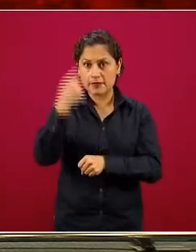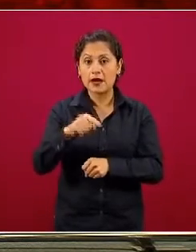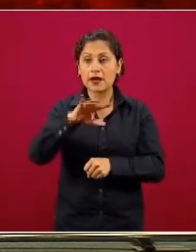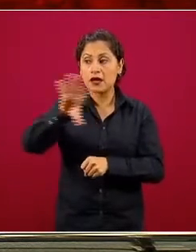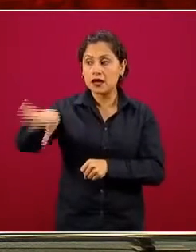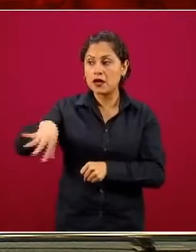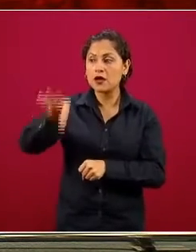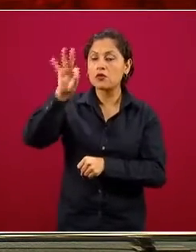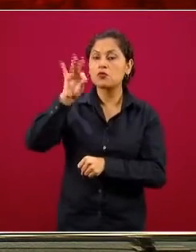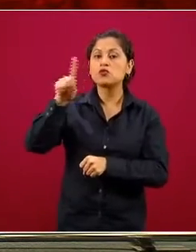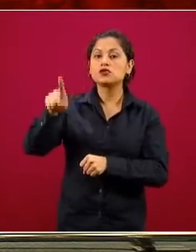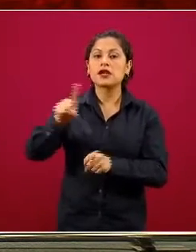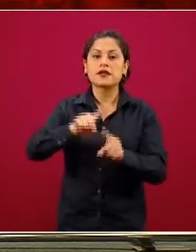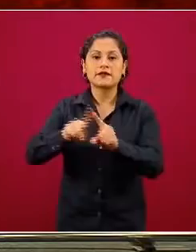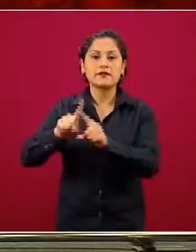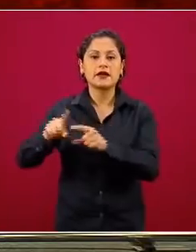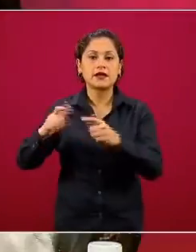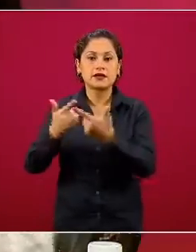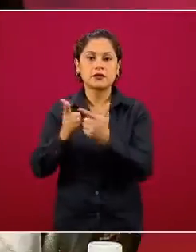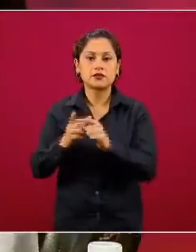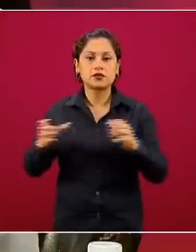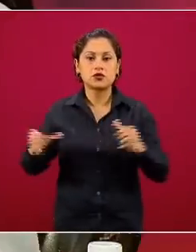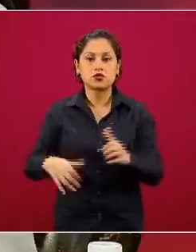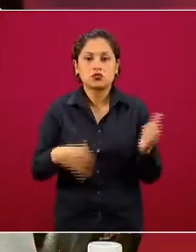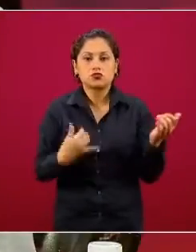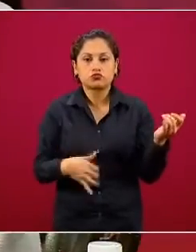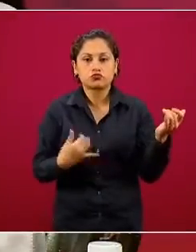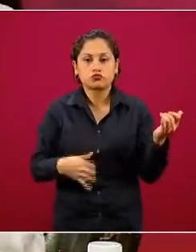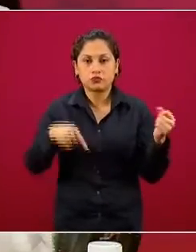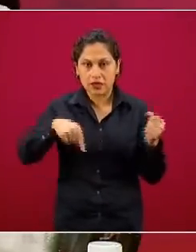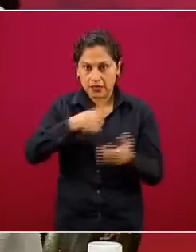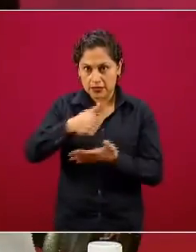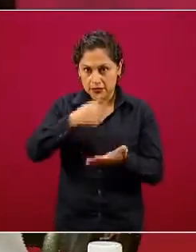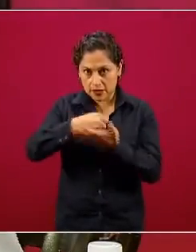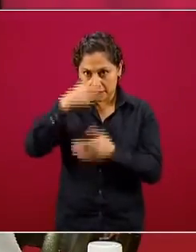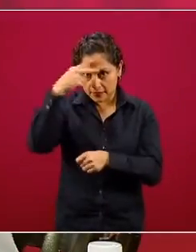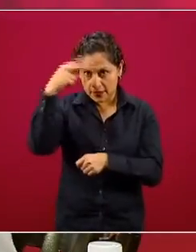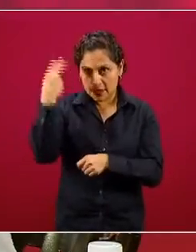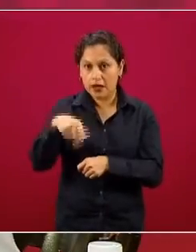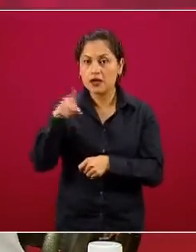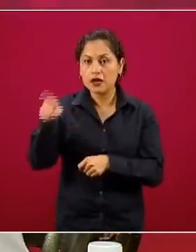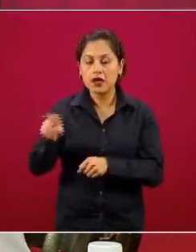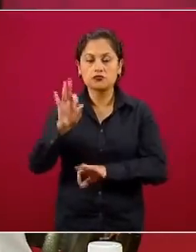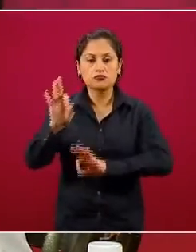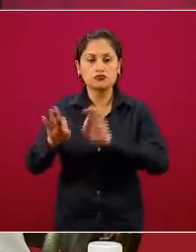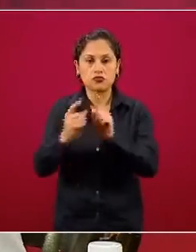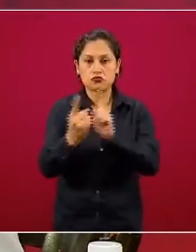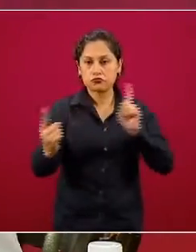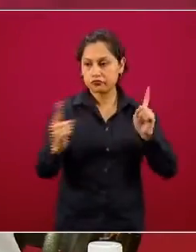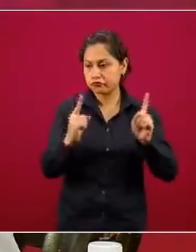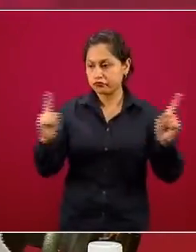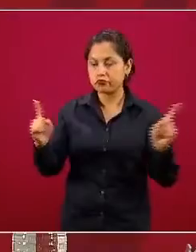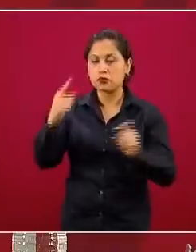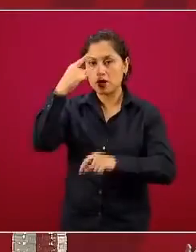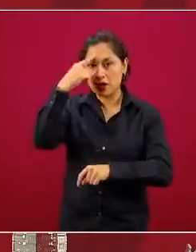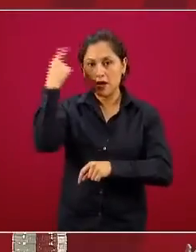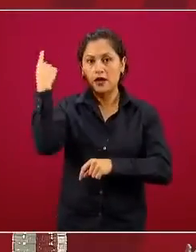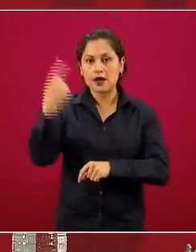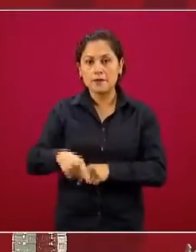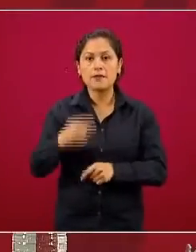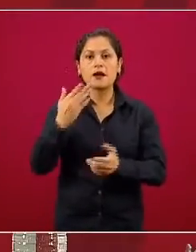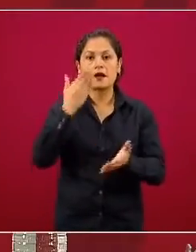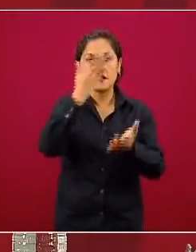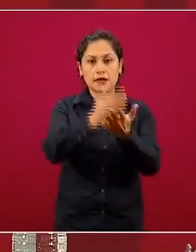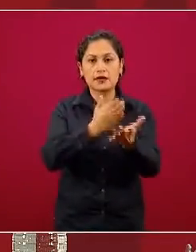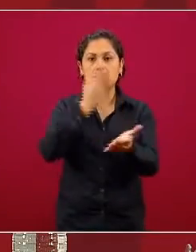en el gobierno de la ciudad, se hizo una filmación con sana distancia, con todo adecuado, para que puedan brindar serenata durante todo